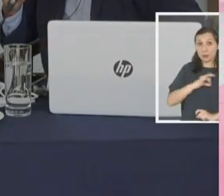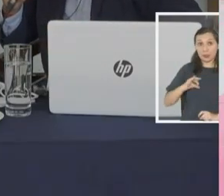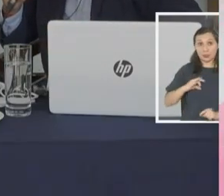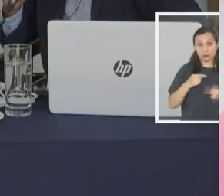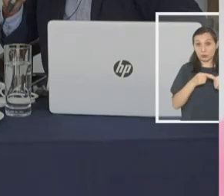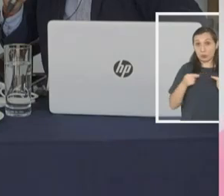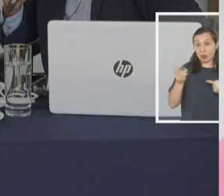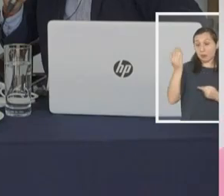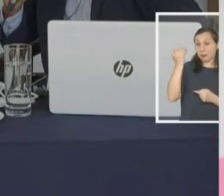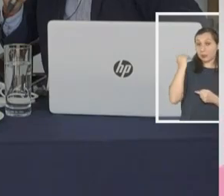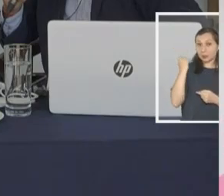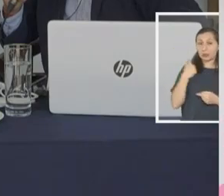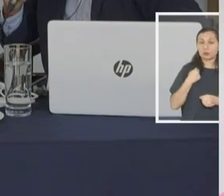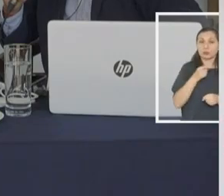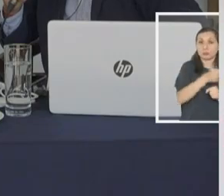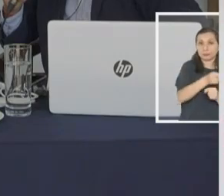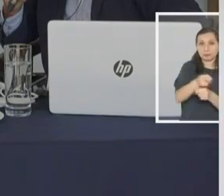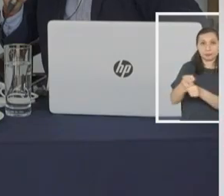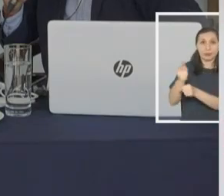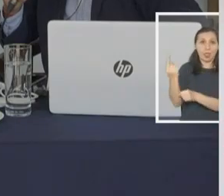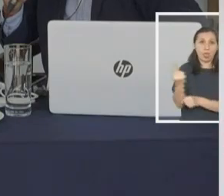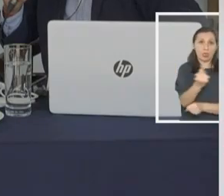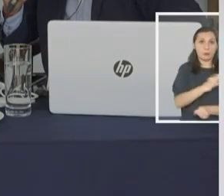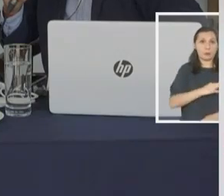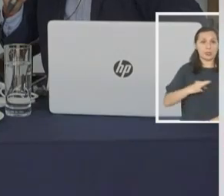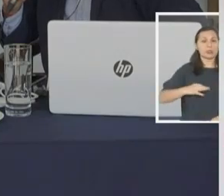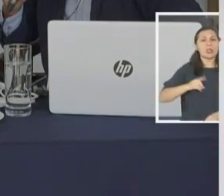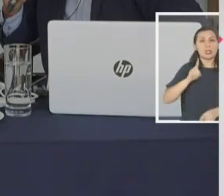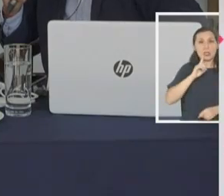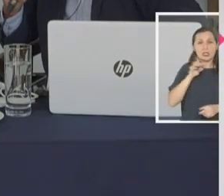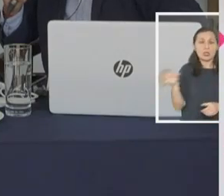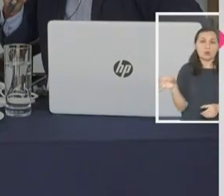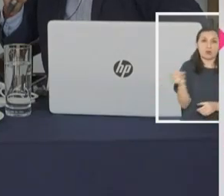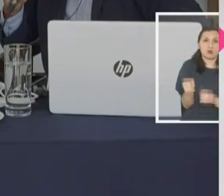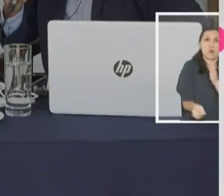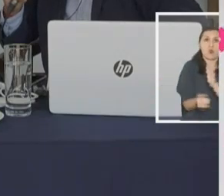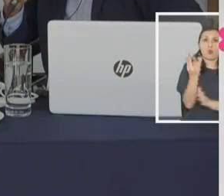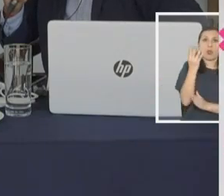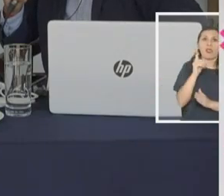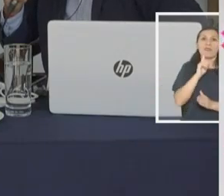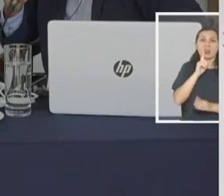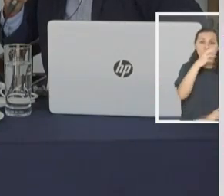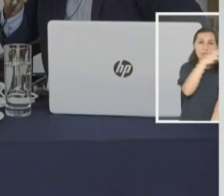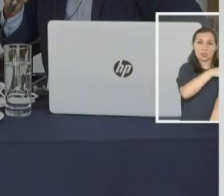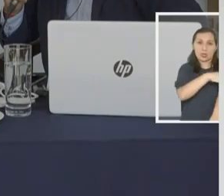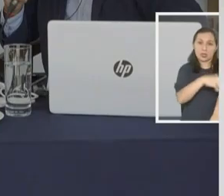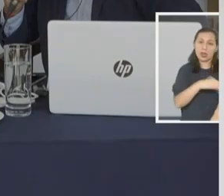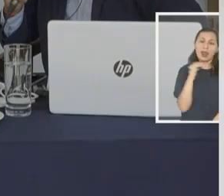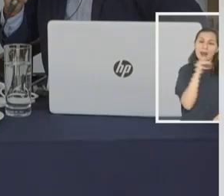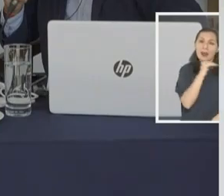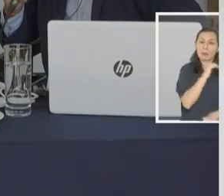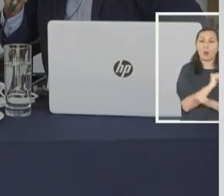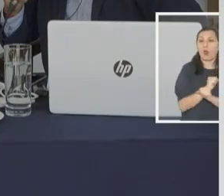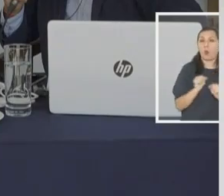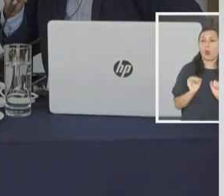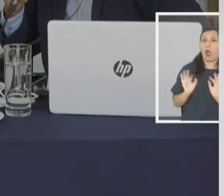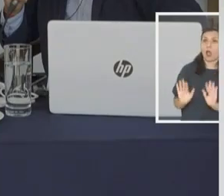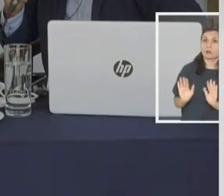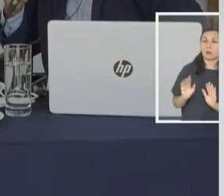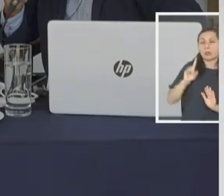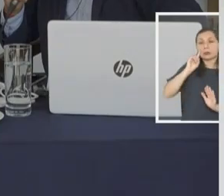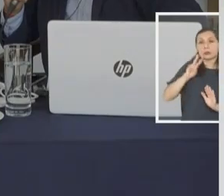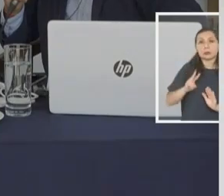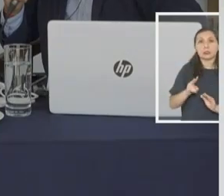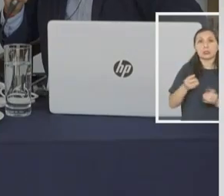Iquique, donde ahí el colega le estaba consultando sobre los temas de seguridad en la región de Tarapacá, donde, recordemos,